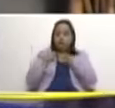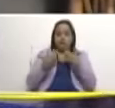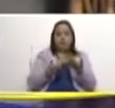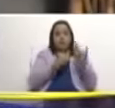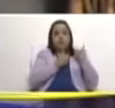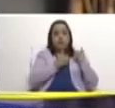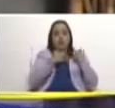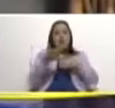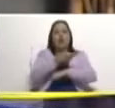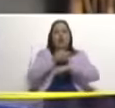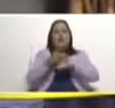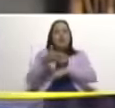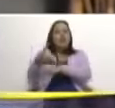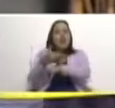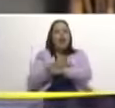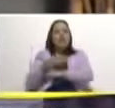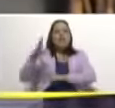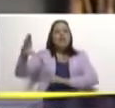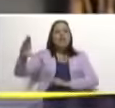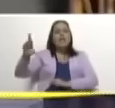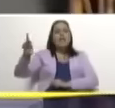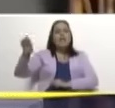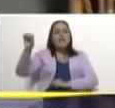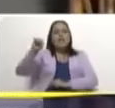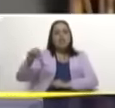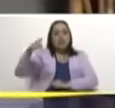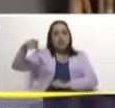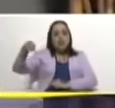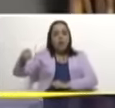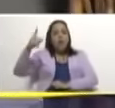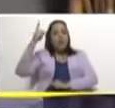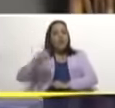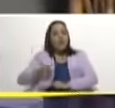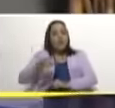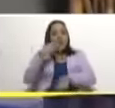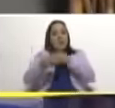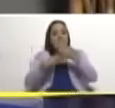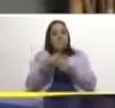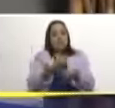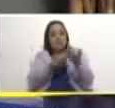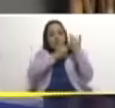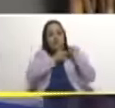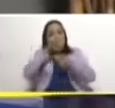entonces, el de Joaquín Crespo, cuando le tocó actuar en esa oportunidad